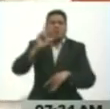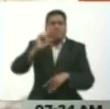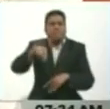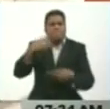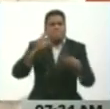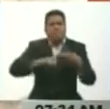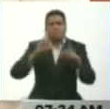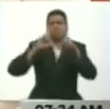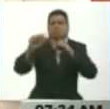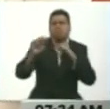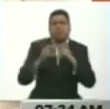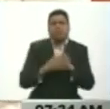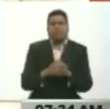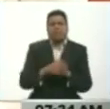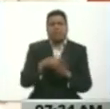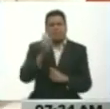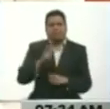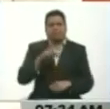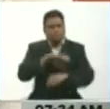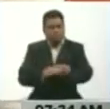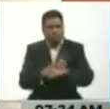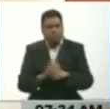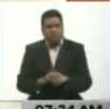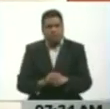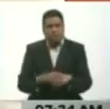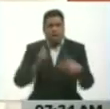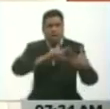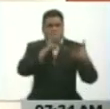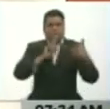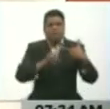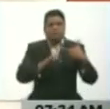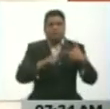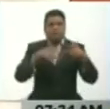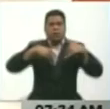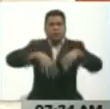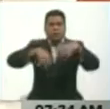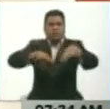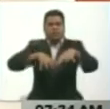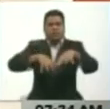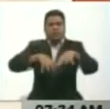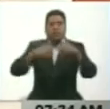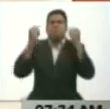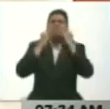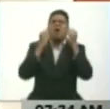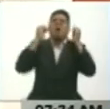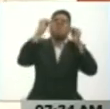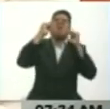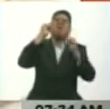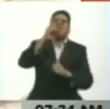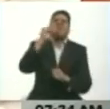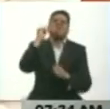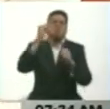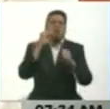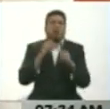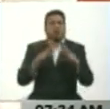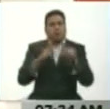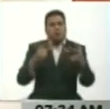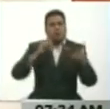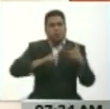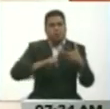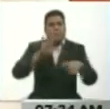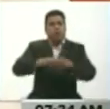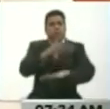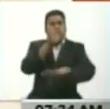asesinaran a civiles manifestantes, y después se acusa al gobierno del entonces comandante Hugo Chávez de ese hecho, y